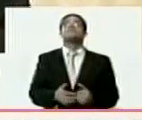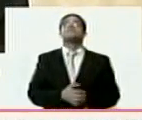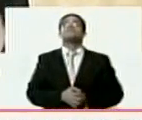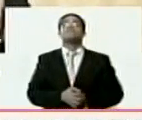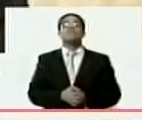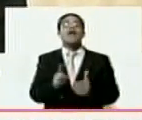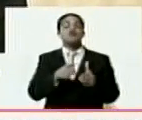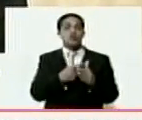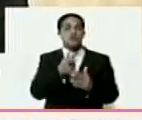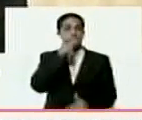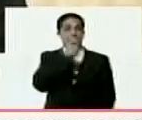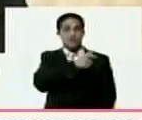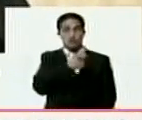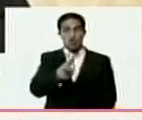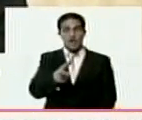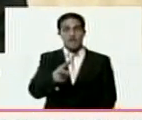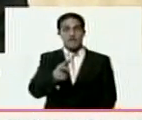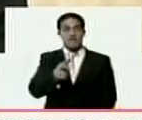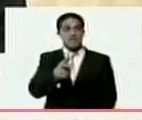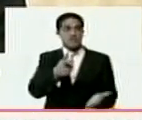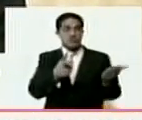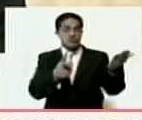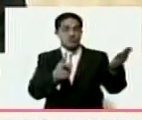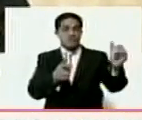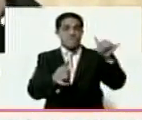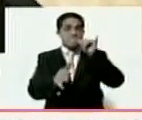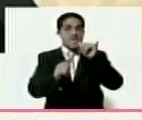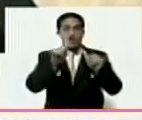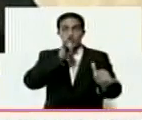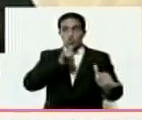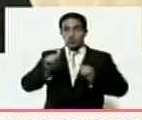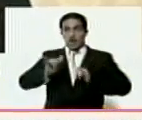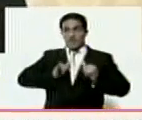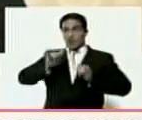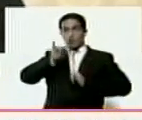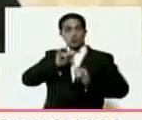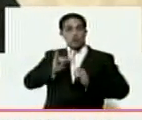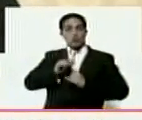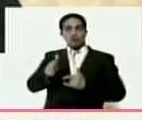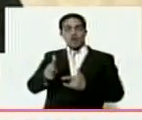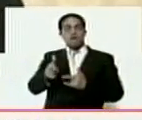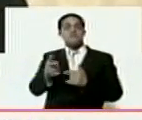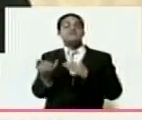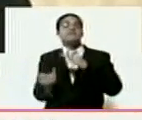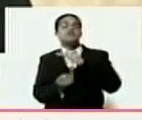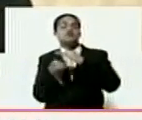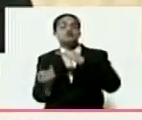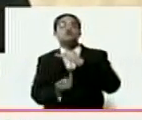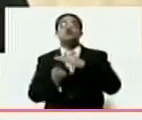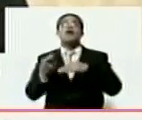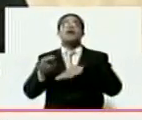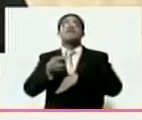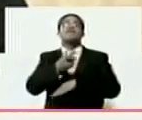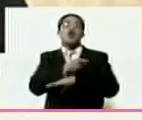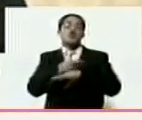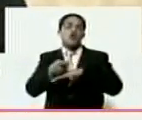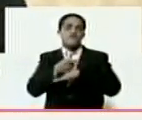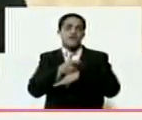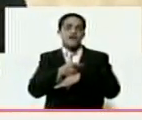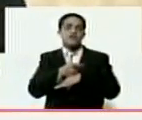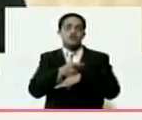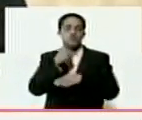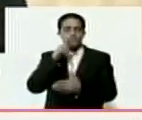Están comenzando a llegar las víctimas a las instituciones del Estado venezolano para sumar